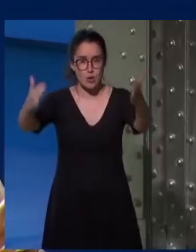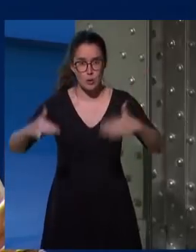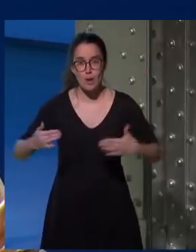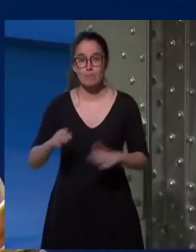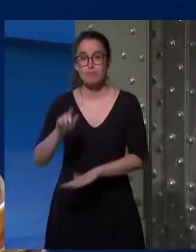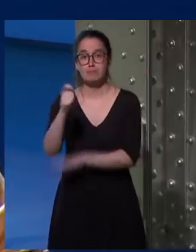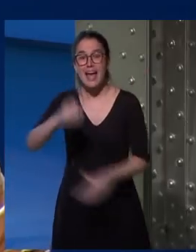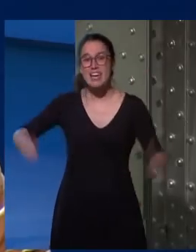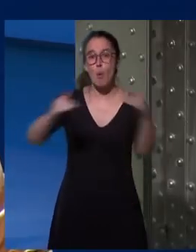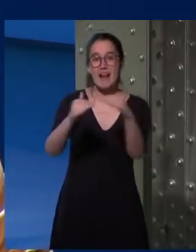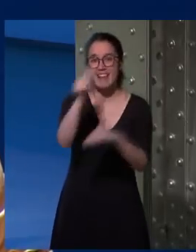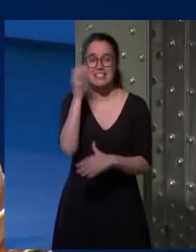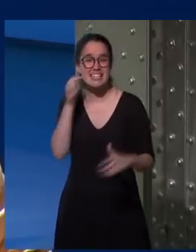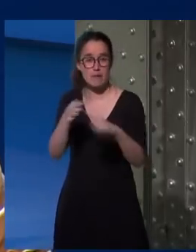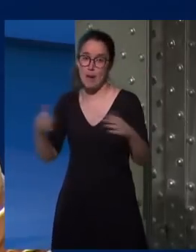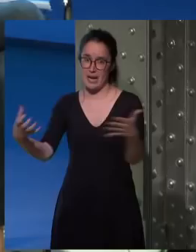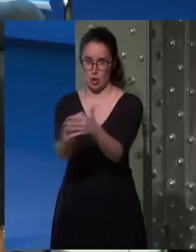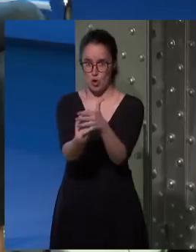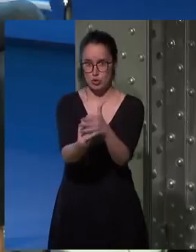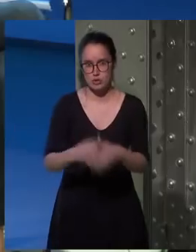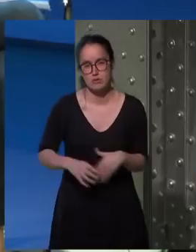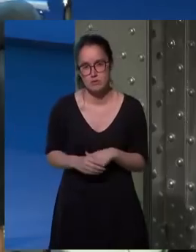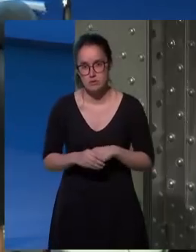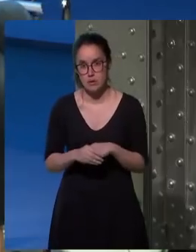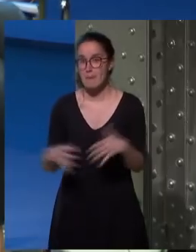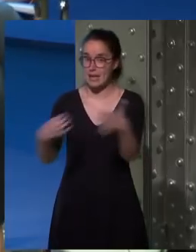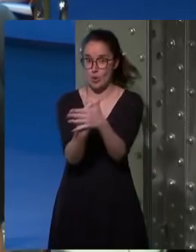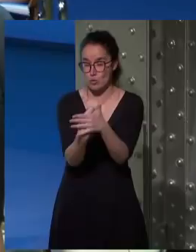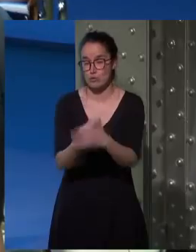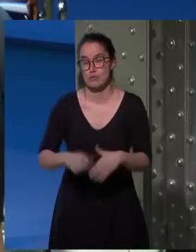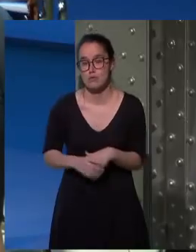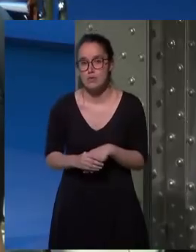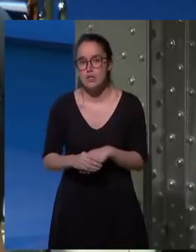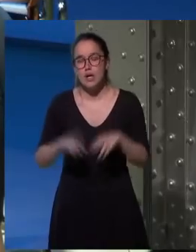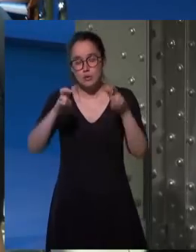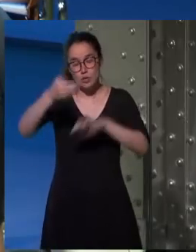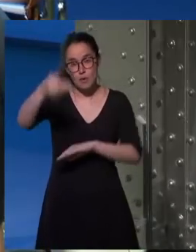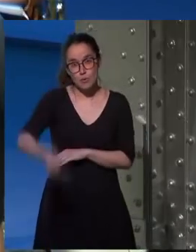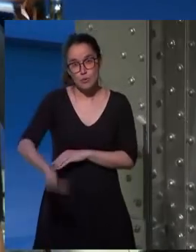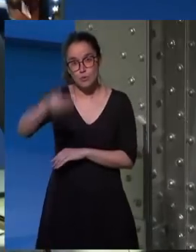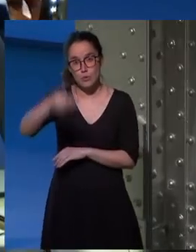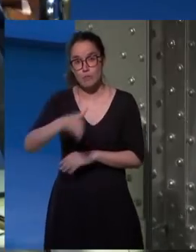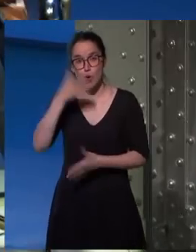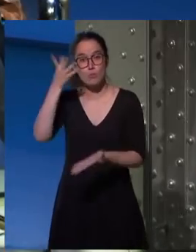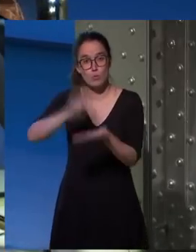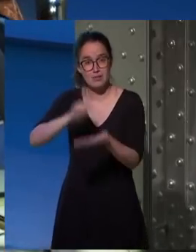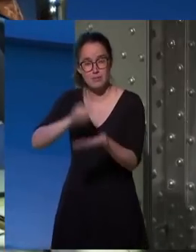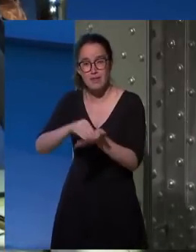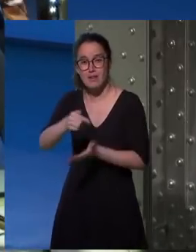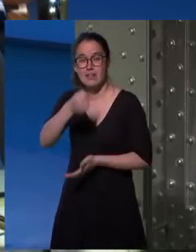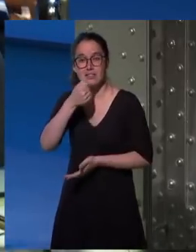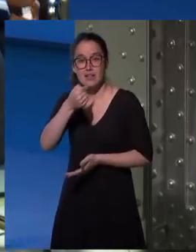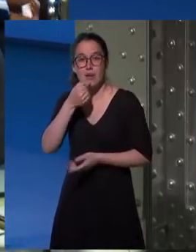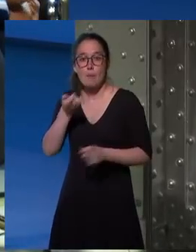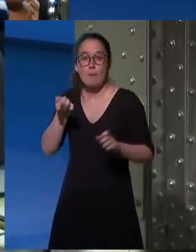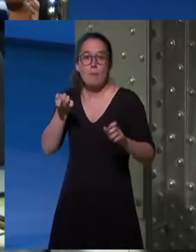Alcanzar la igualdad es la igualdad para todos. No, este es un tema muy importante, porque es verdad que muchas veces se acusa de